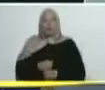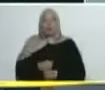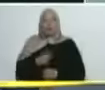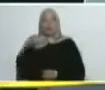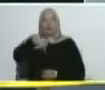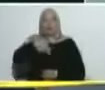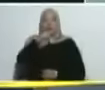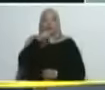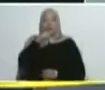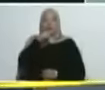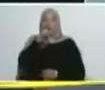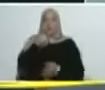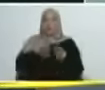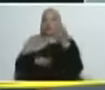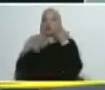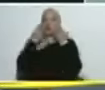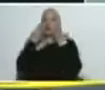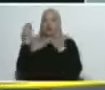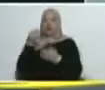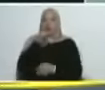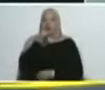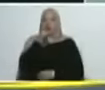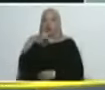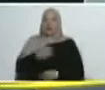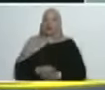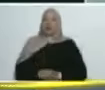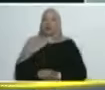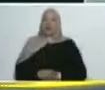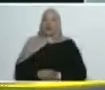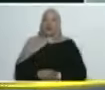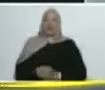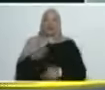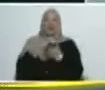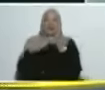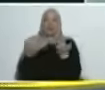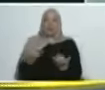Eric Rangel, Vanessa Montero,